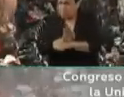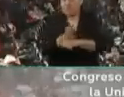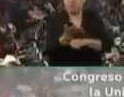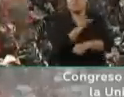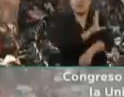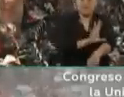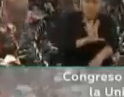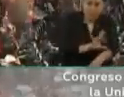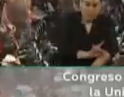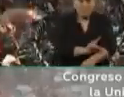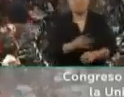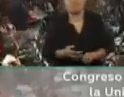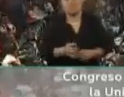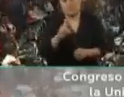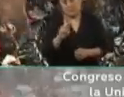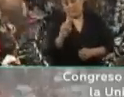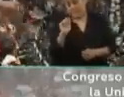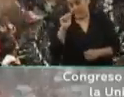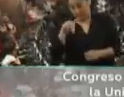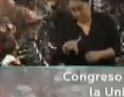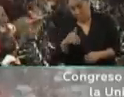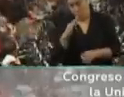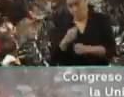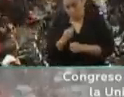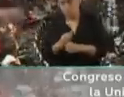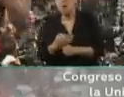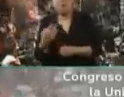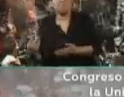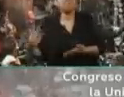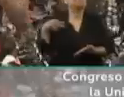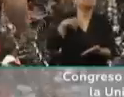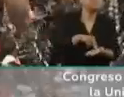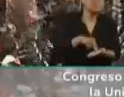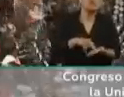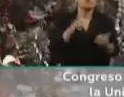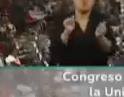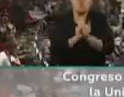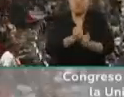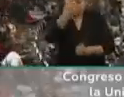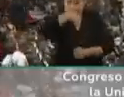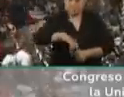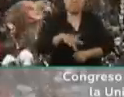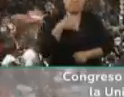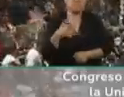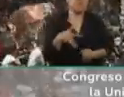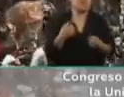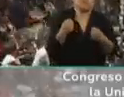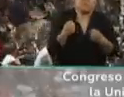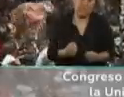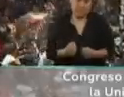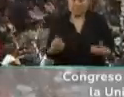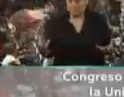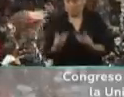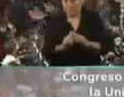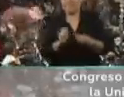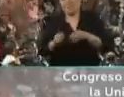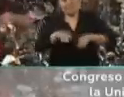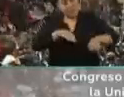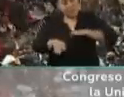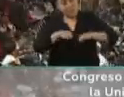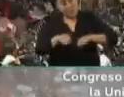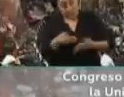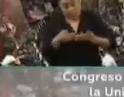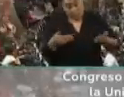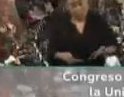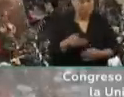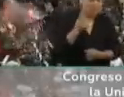transparencia. Acción Nacional acude a esta cita con la convicción plena de que nuestro actuar en el poder